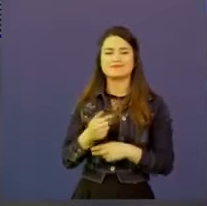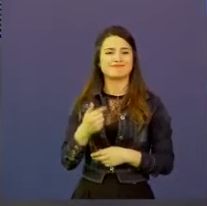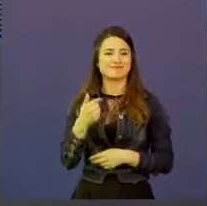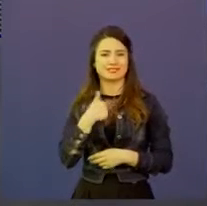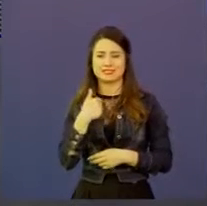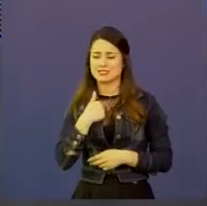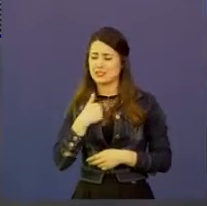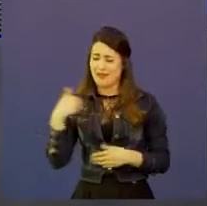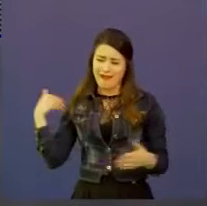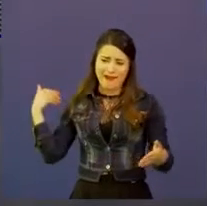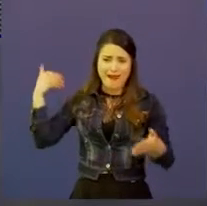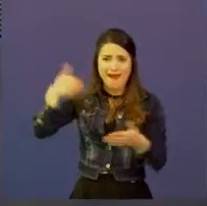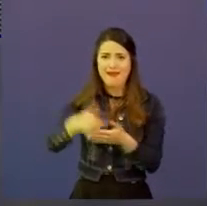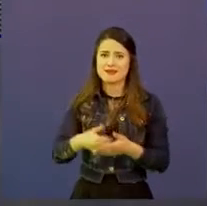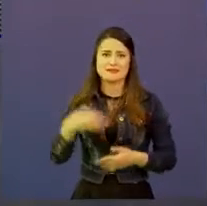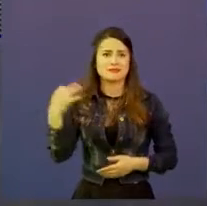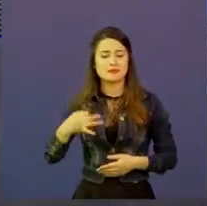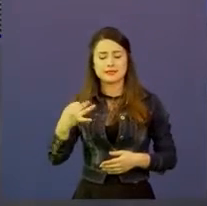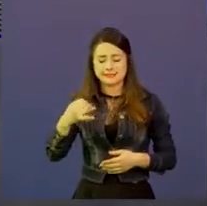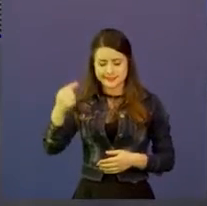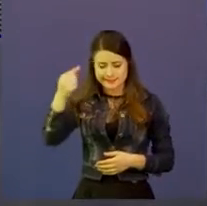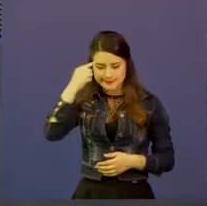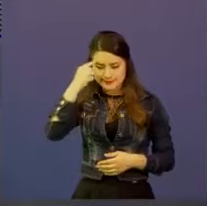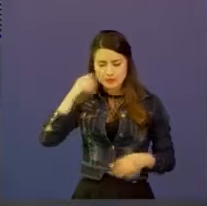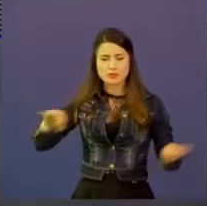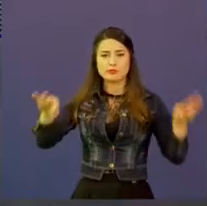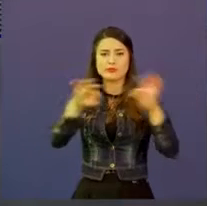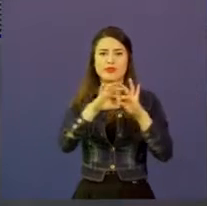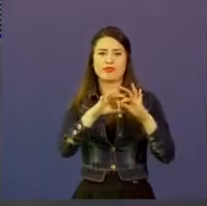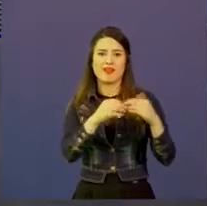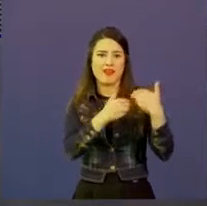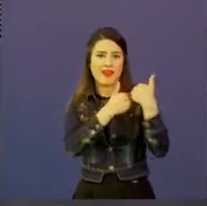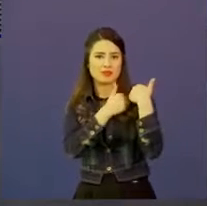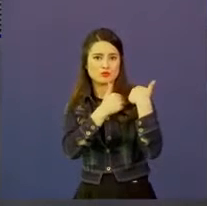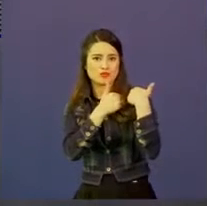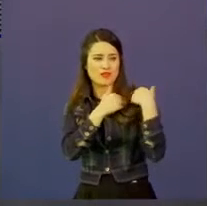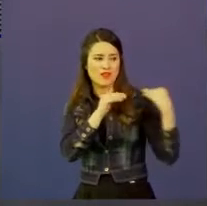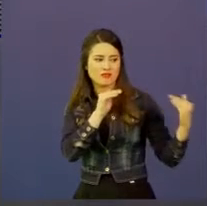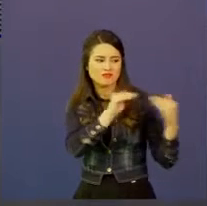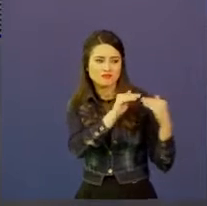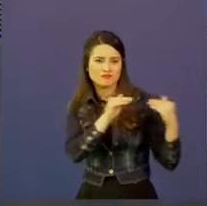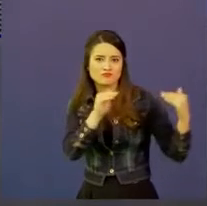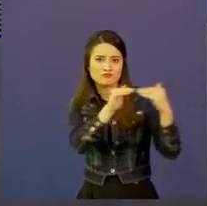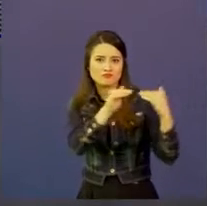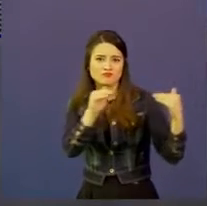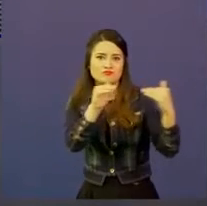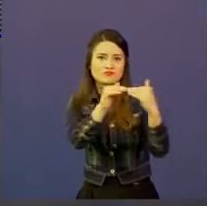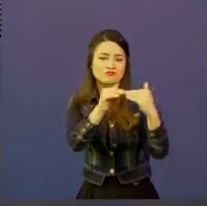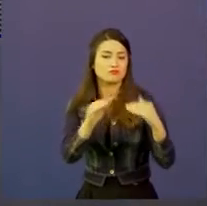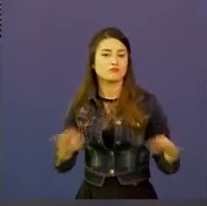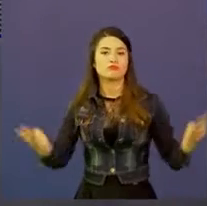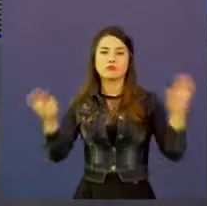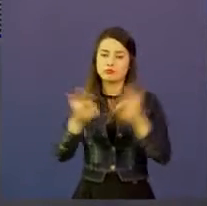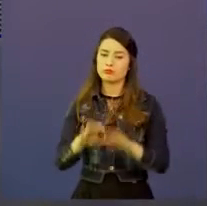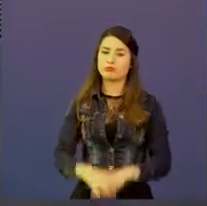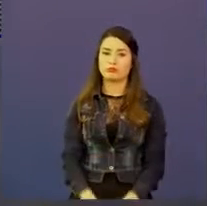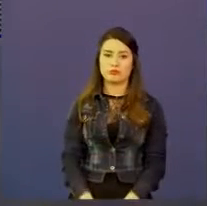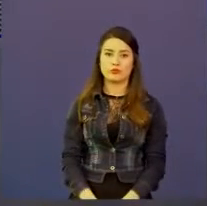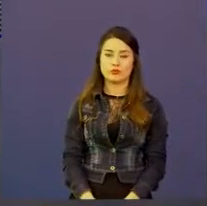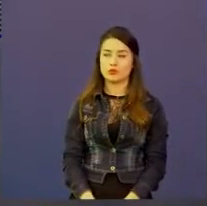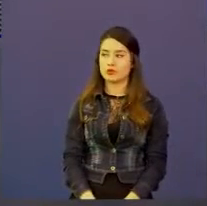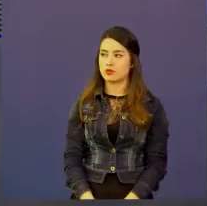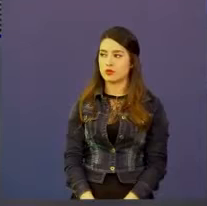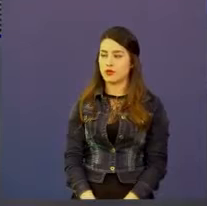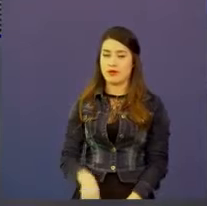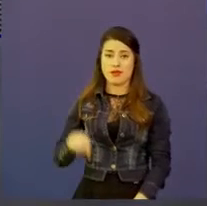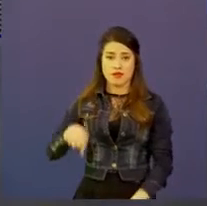que si de verdad vamos a construir un país más fuerte, con instituciones más fuertes, con una